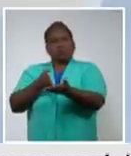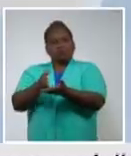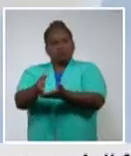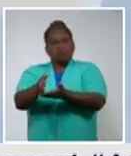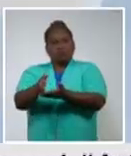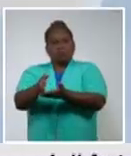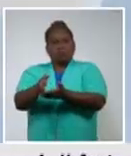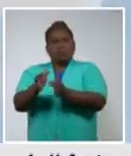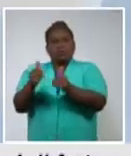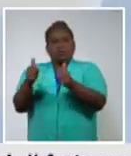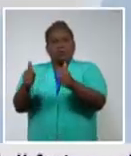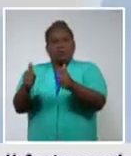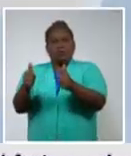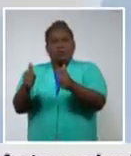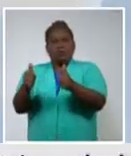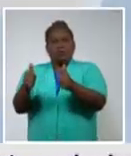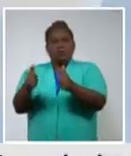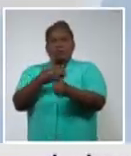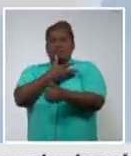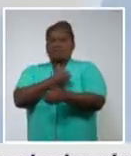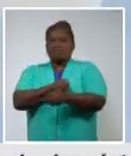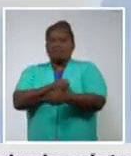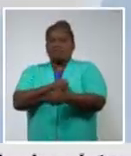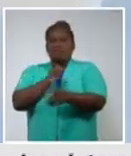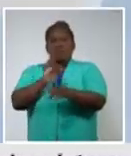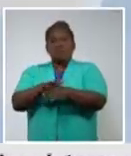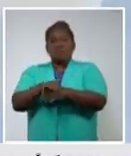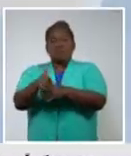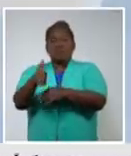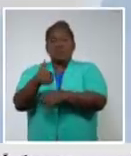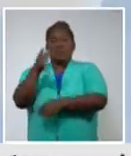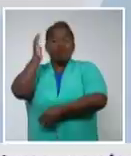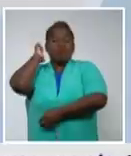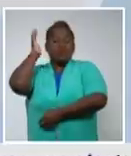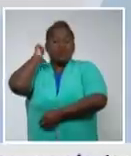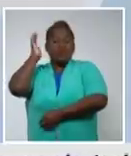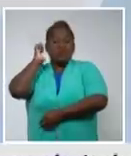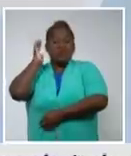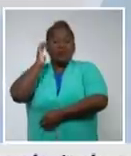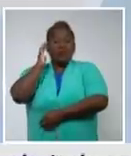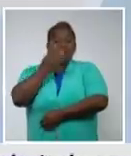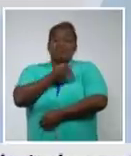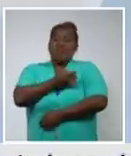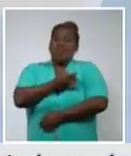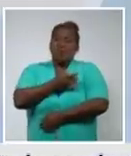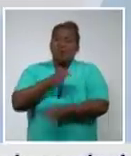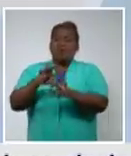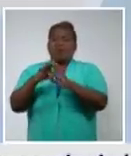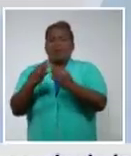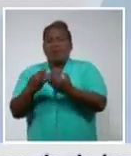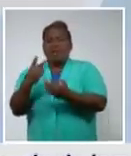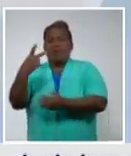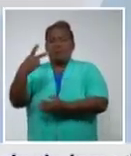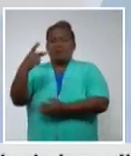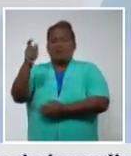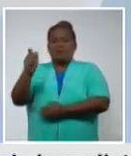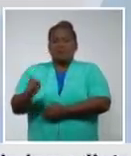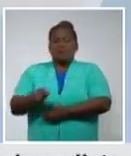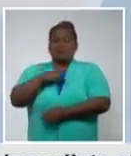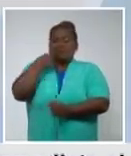Lamentamos al inicio de la conferencia, dimos las condolencias a familiares y amistades por los 2 fallecidos que tuvimos en